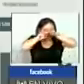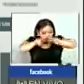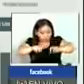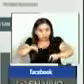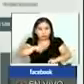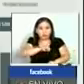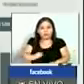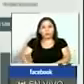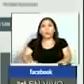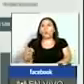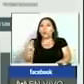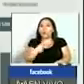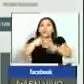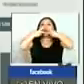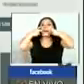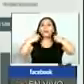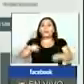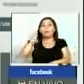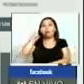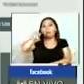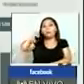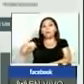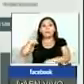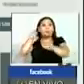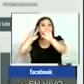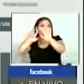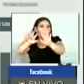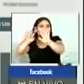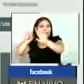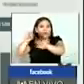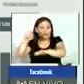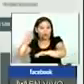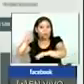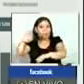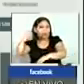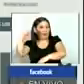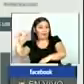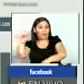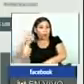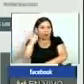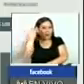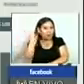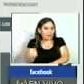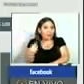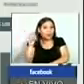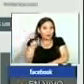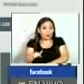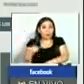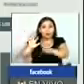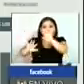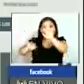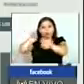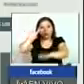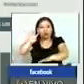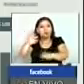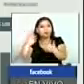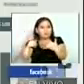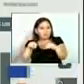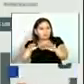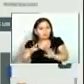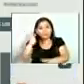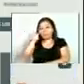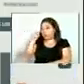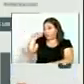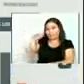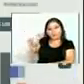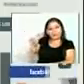Salvador es 142.886. Un dato alentador para este día es ese número 19 que está a un costado de la pantalla.